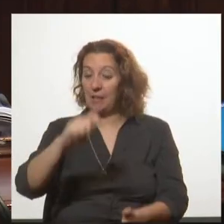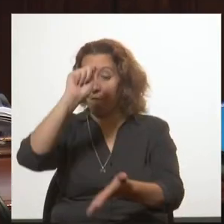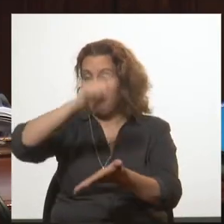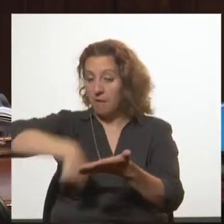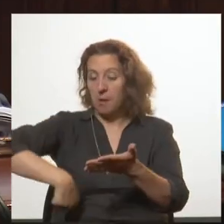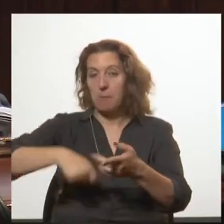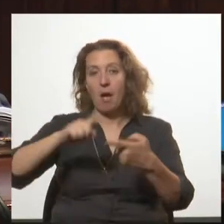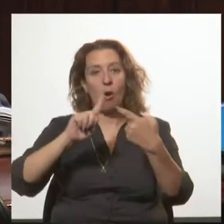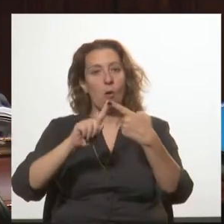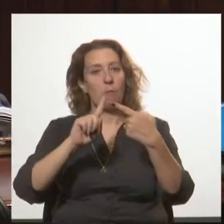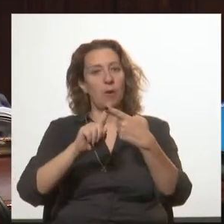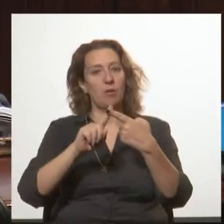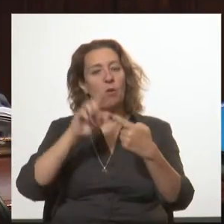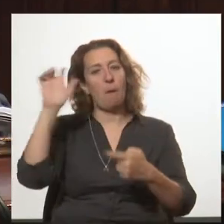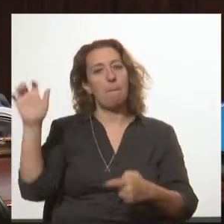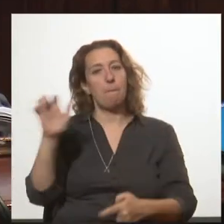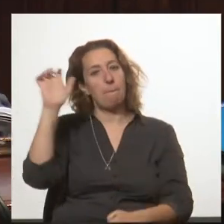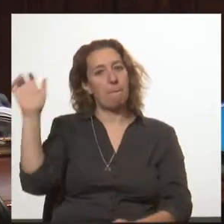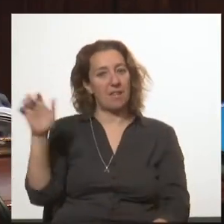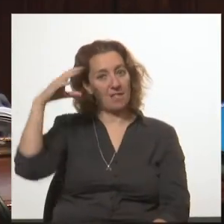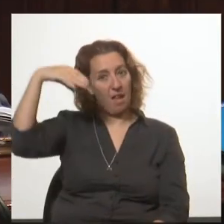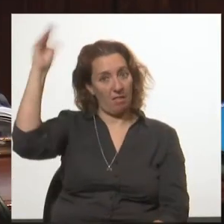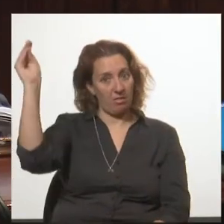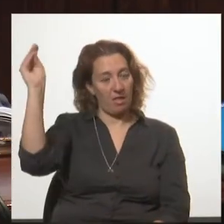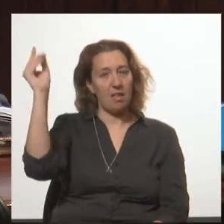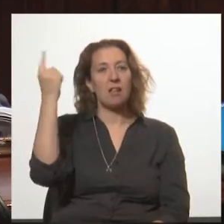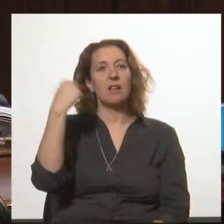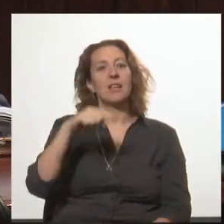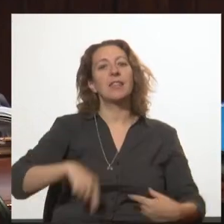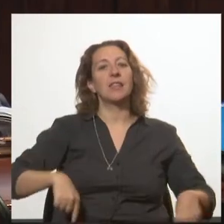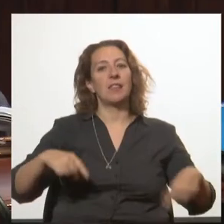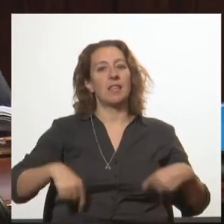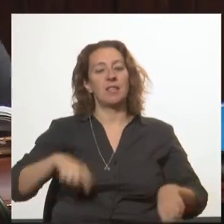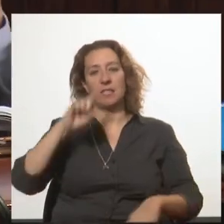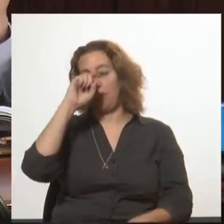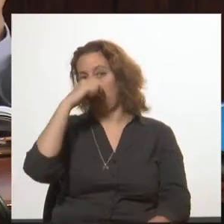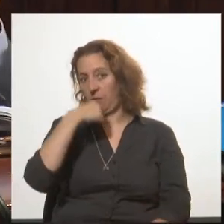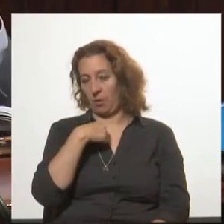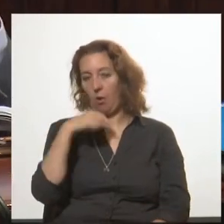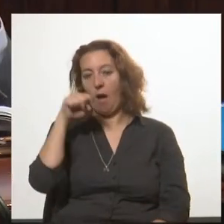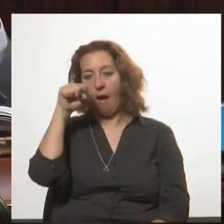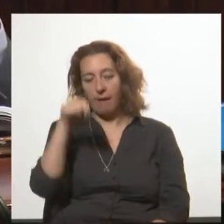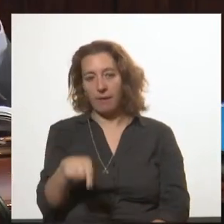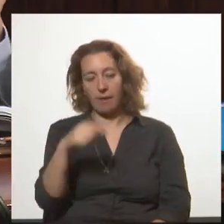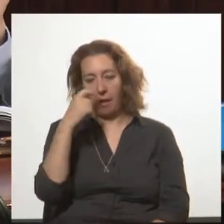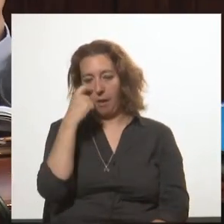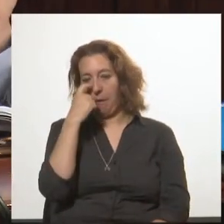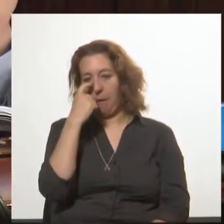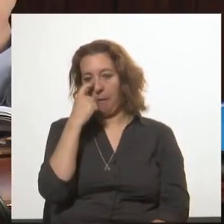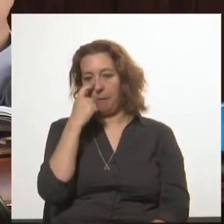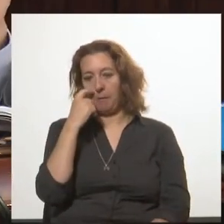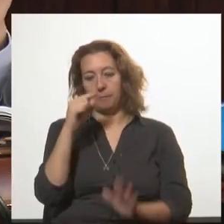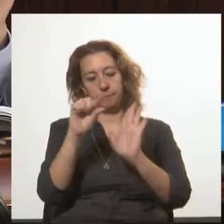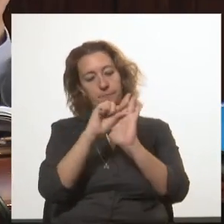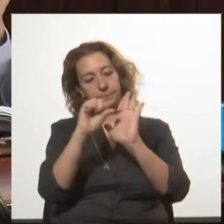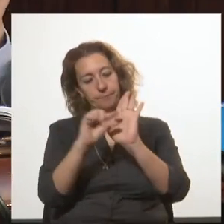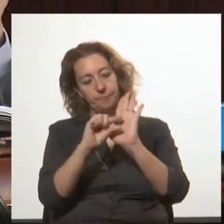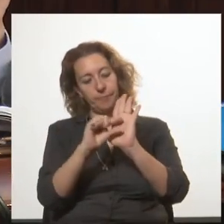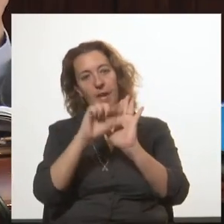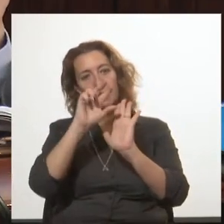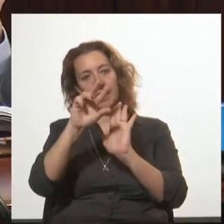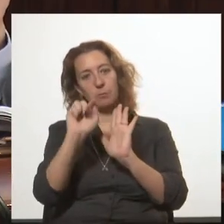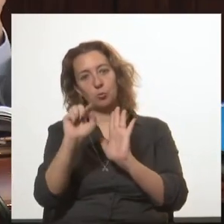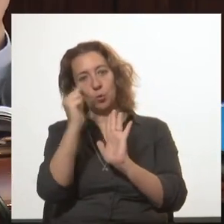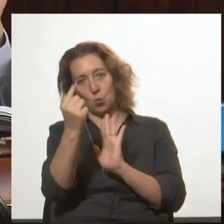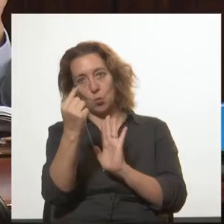entre la empresa de telecomunicaciones y la intendencia de montevideo en cuyo objeto en la cláusula 3.1 se